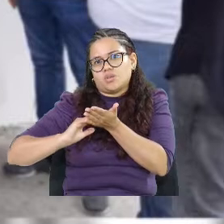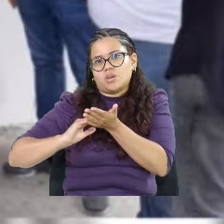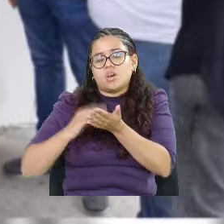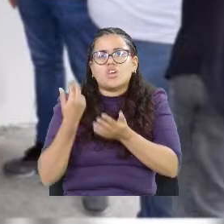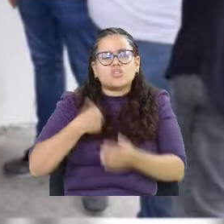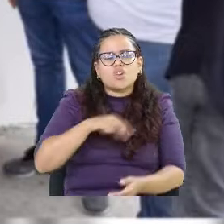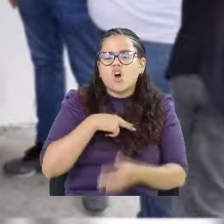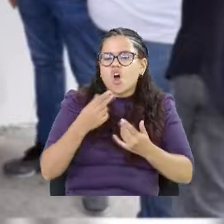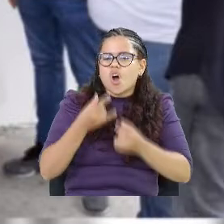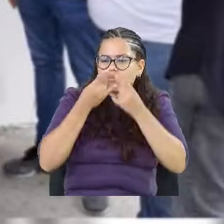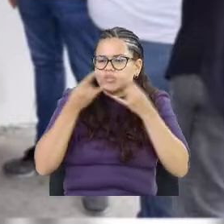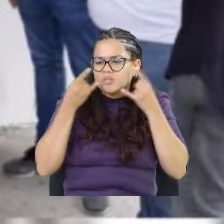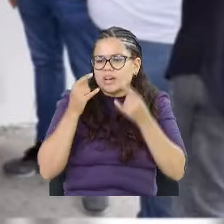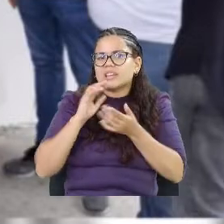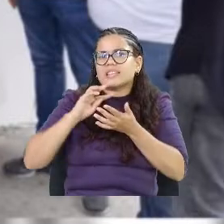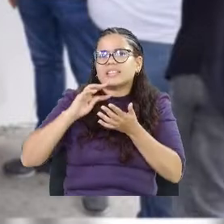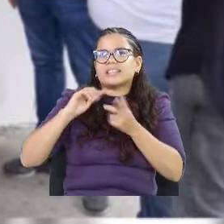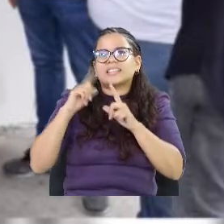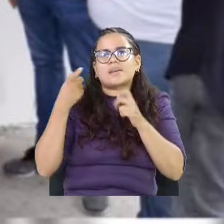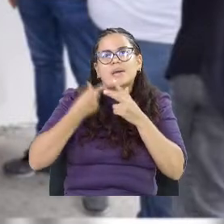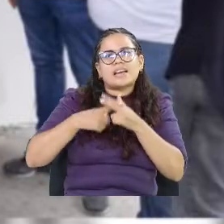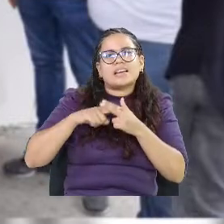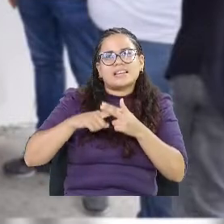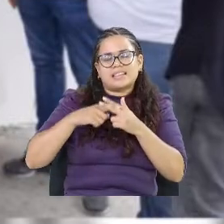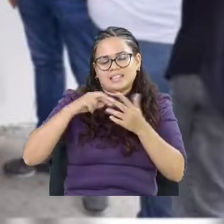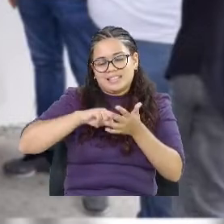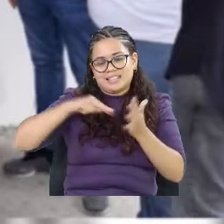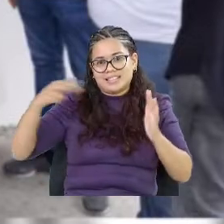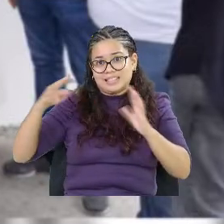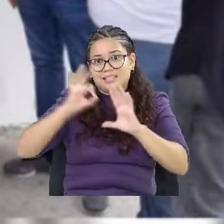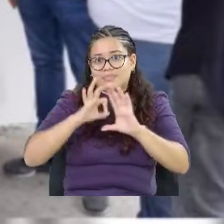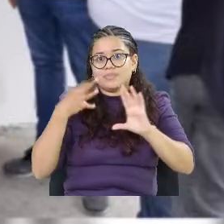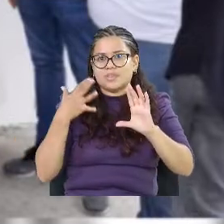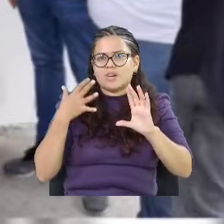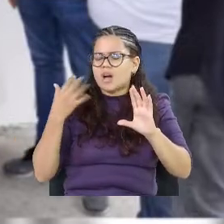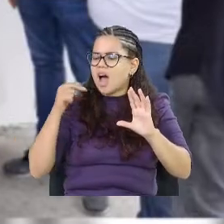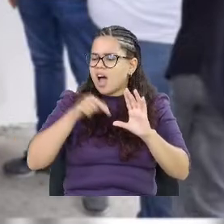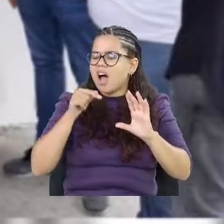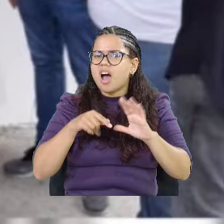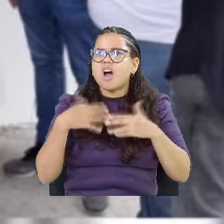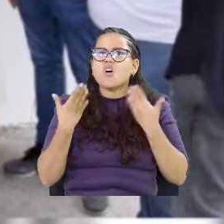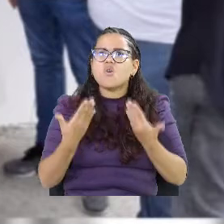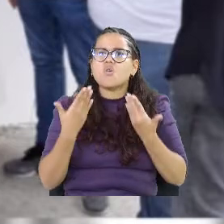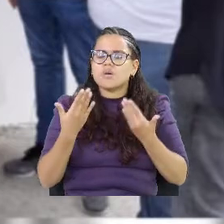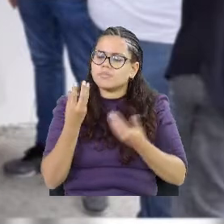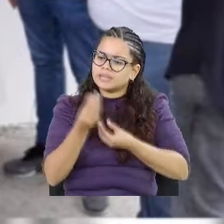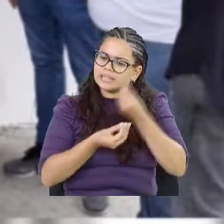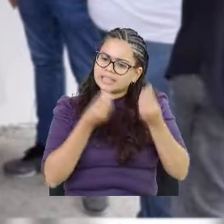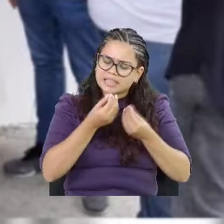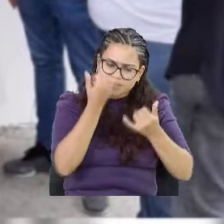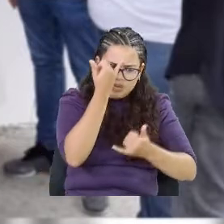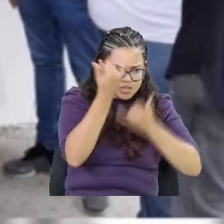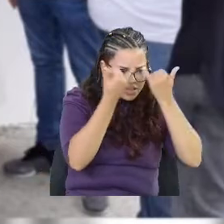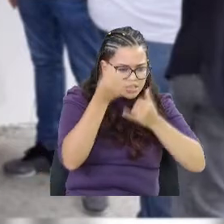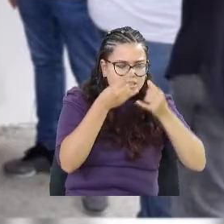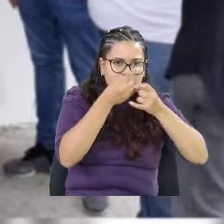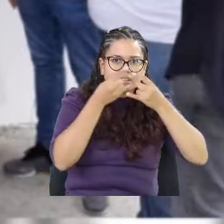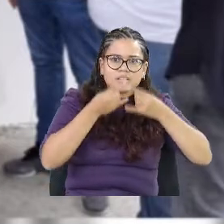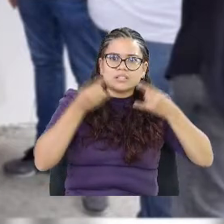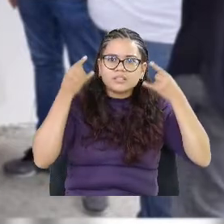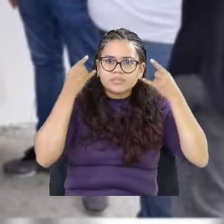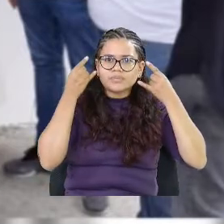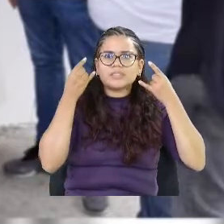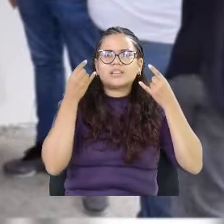de estas herramientas de fabricación digital podíamos crear esos tapabocas,